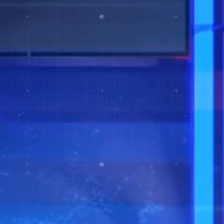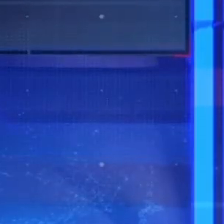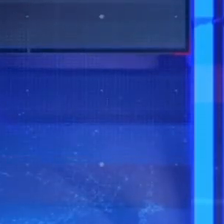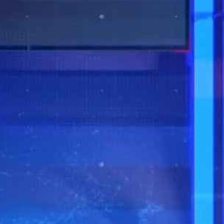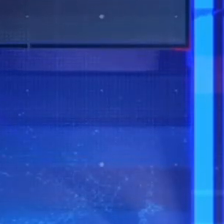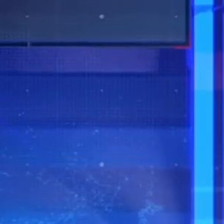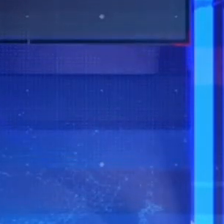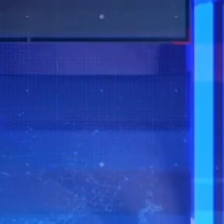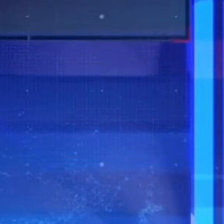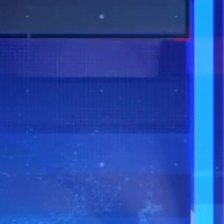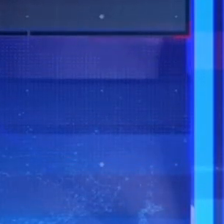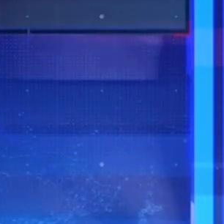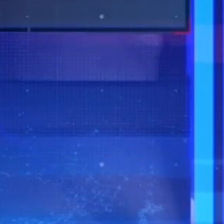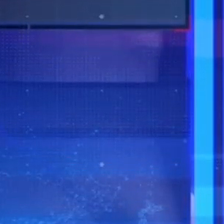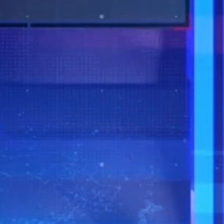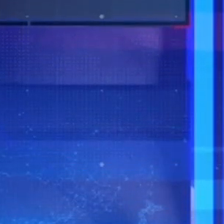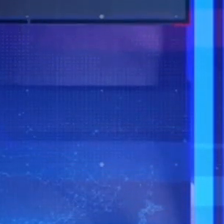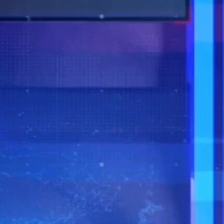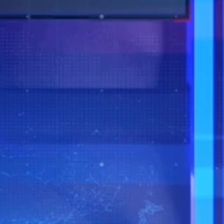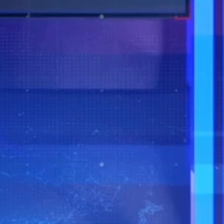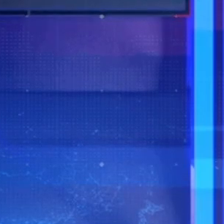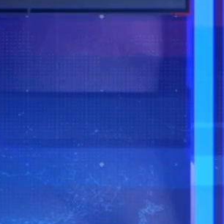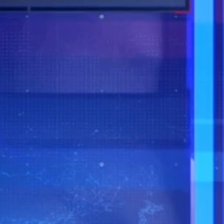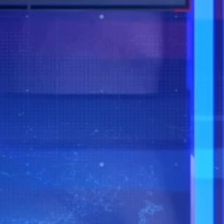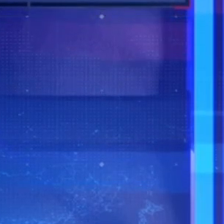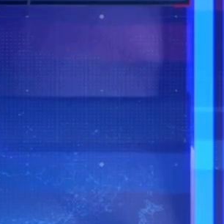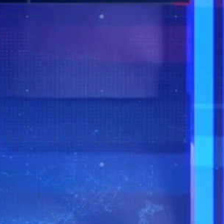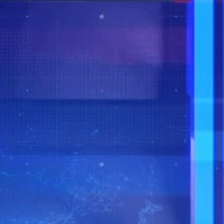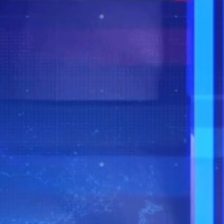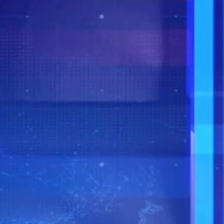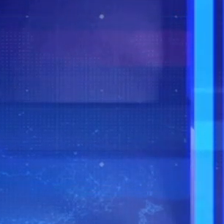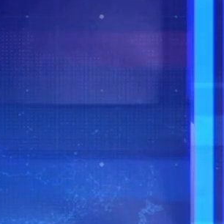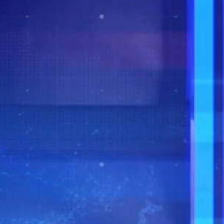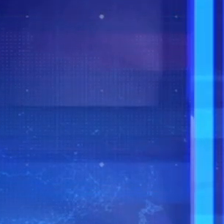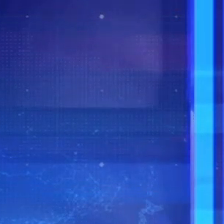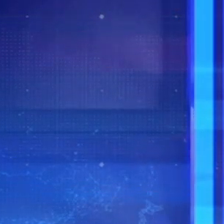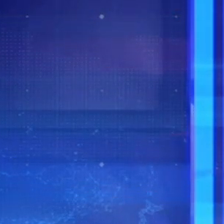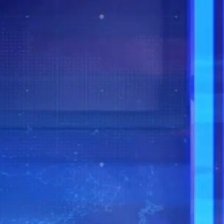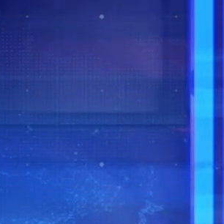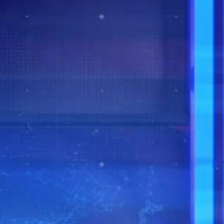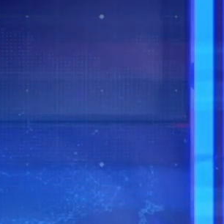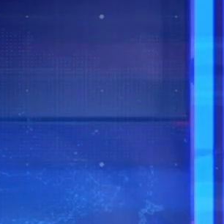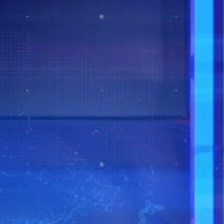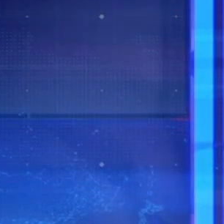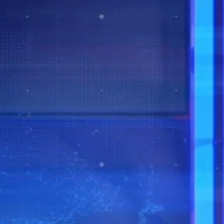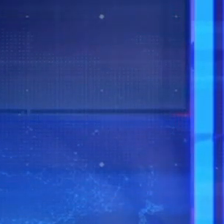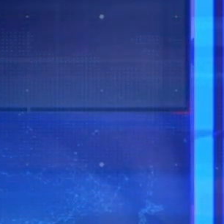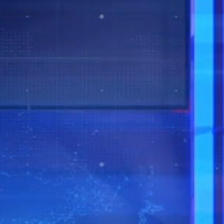Música.